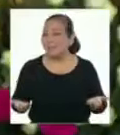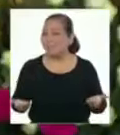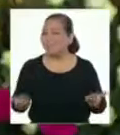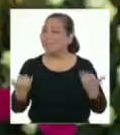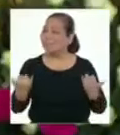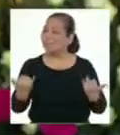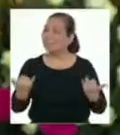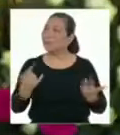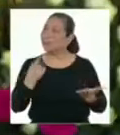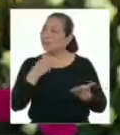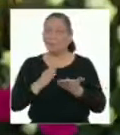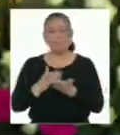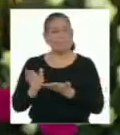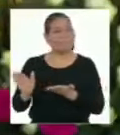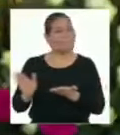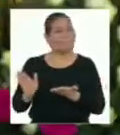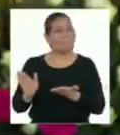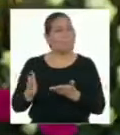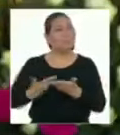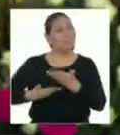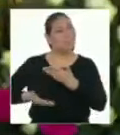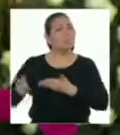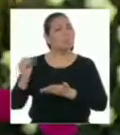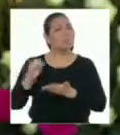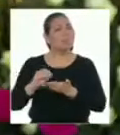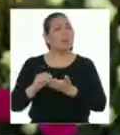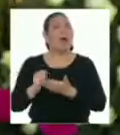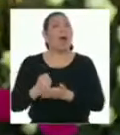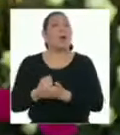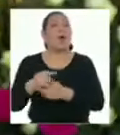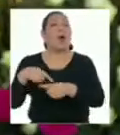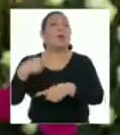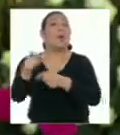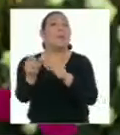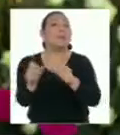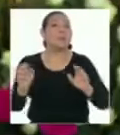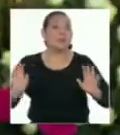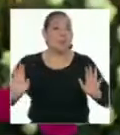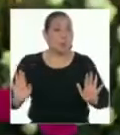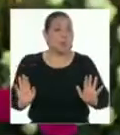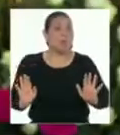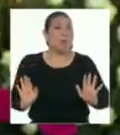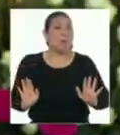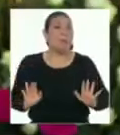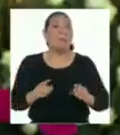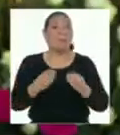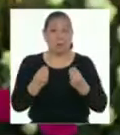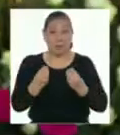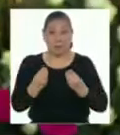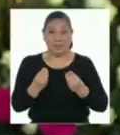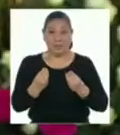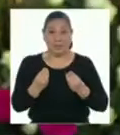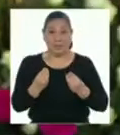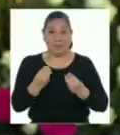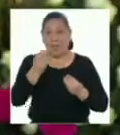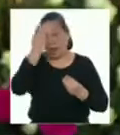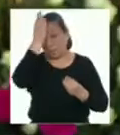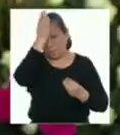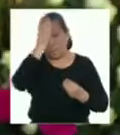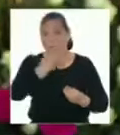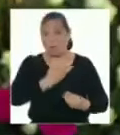En ese esquema queda excluida la posibilidad de volverse al prójimo. Por eso el Papa nos invita